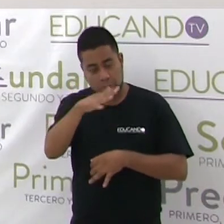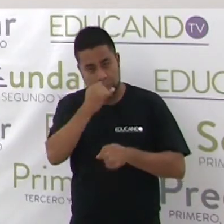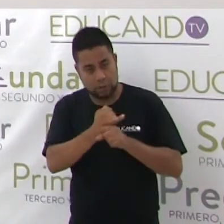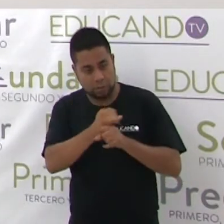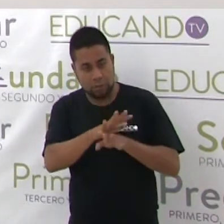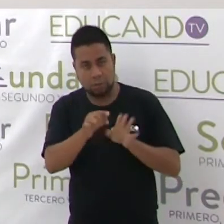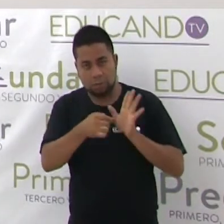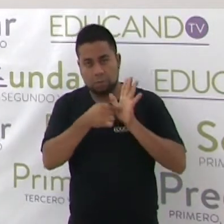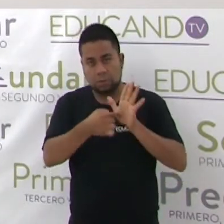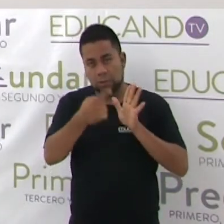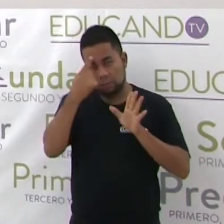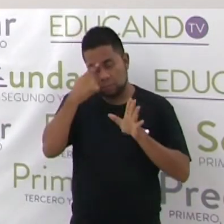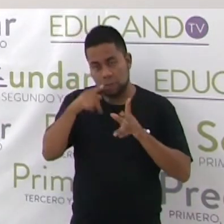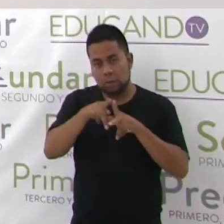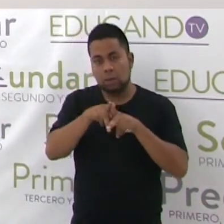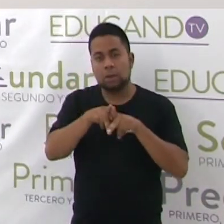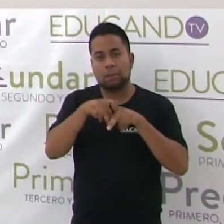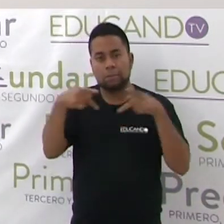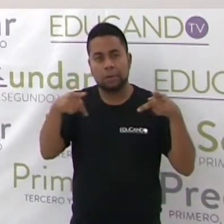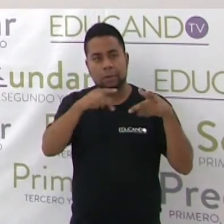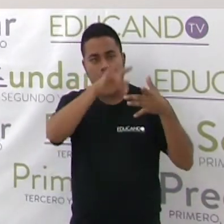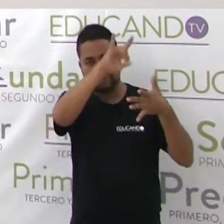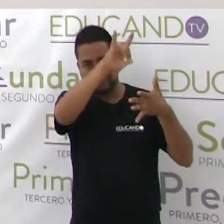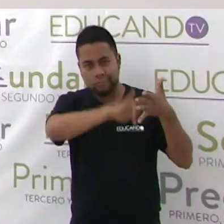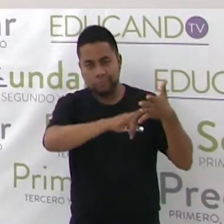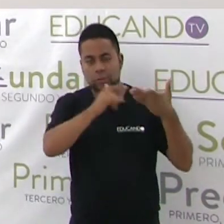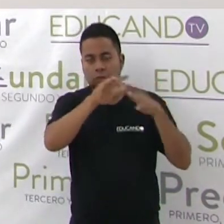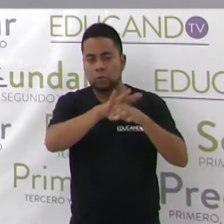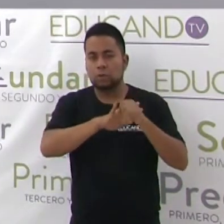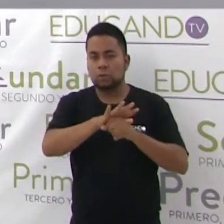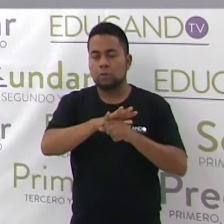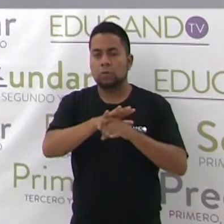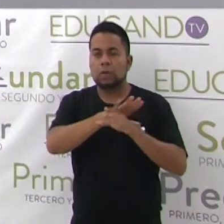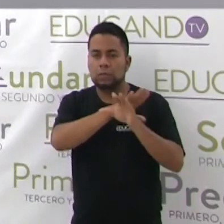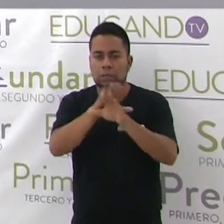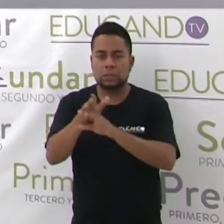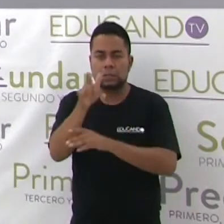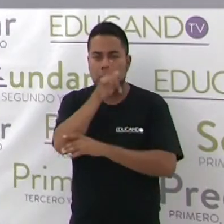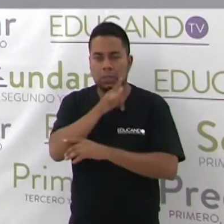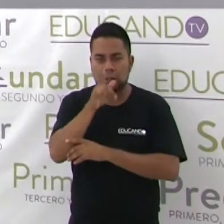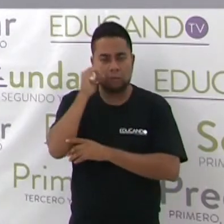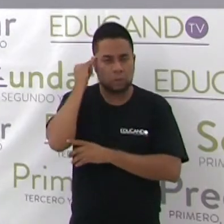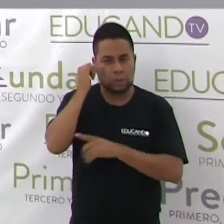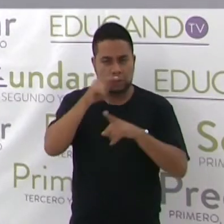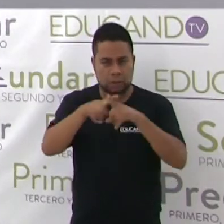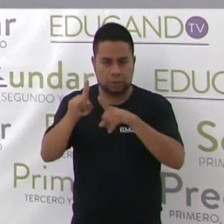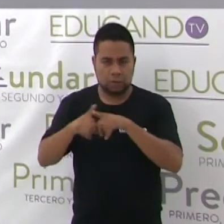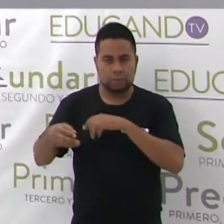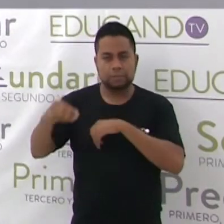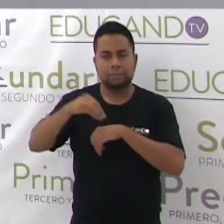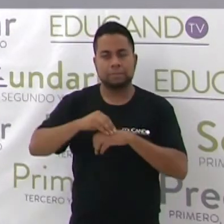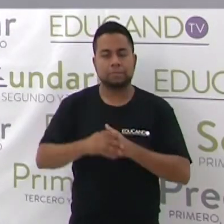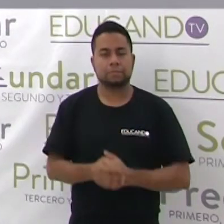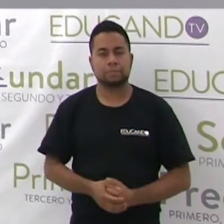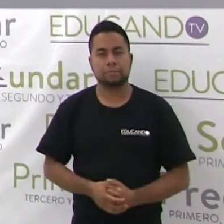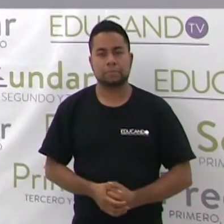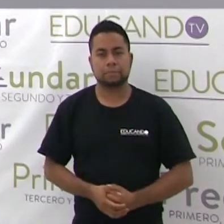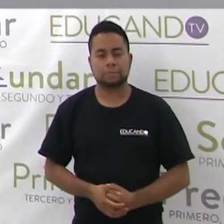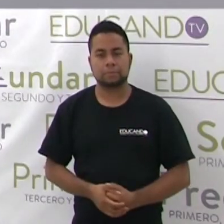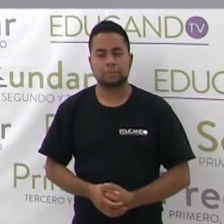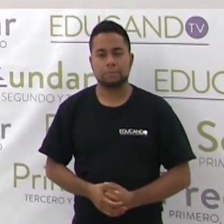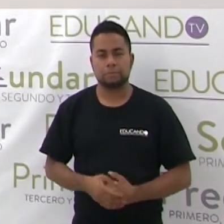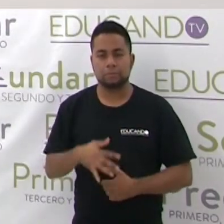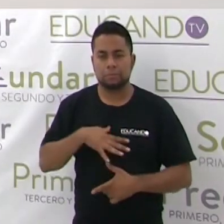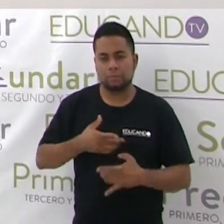tú presentar en tu periódico mural sobre la enseñanza de las lenguas, ¿sí? Aquí puedes